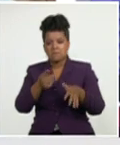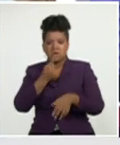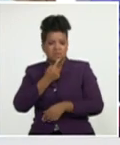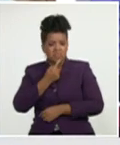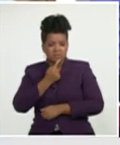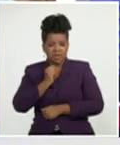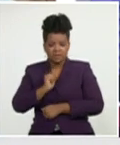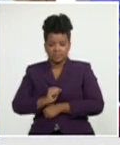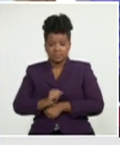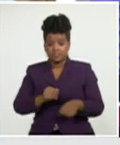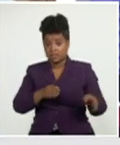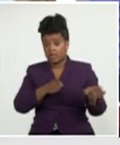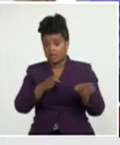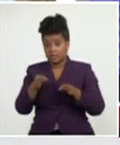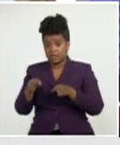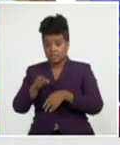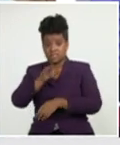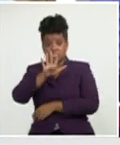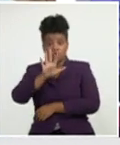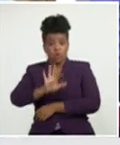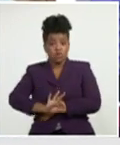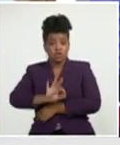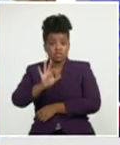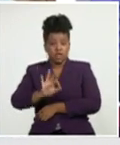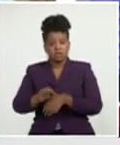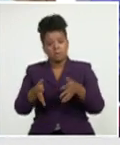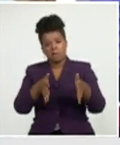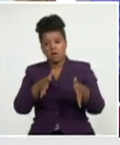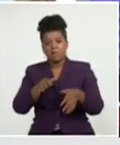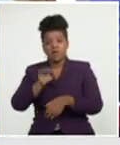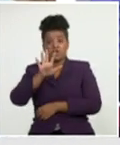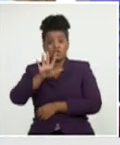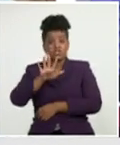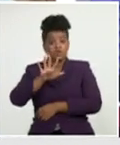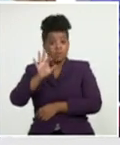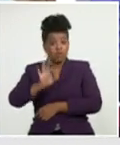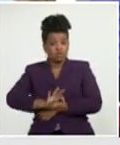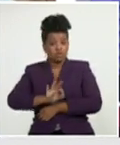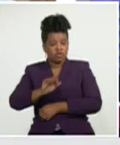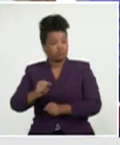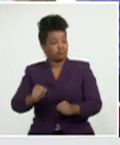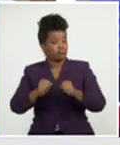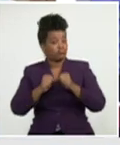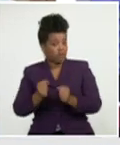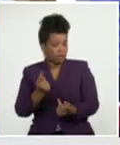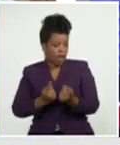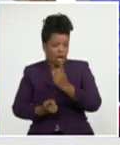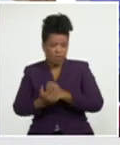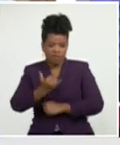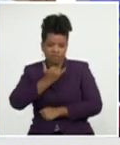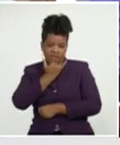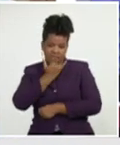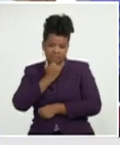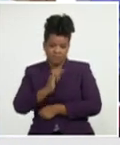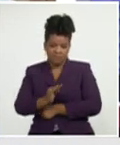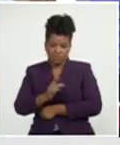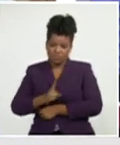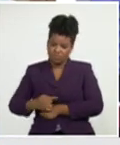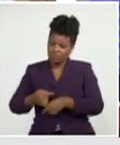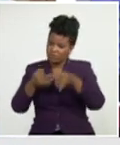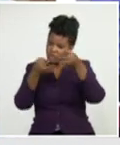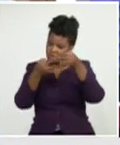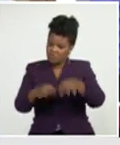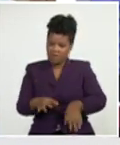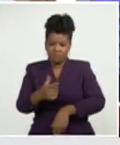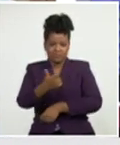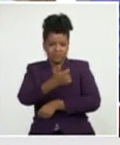el 5% moderado y el 5% severo. O sea que, y los eventos adversos son los que esperamos normalmente para este tipo de vacunación.